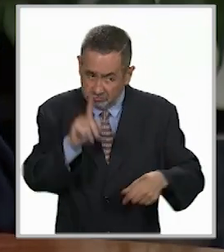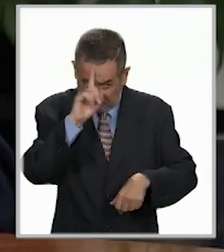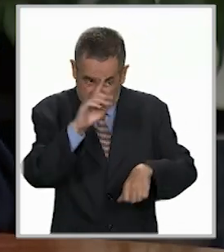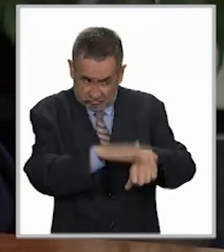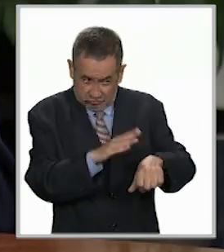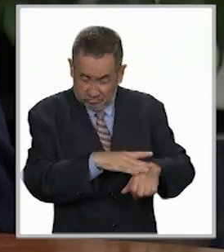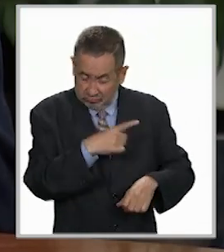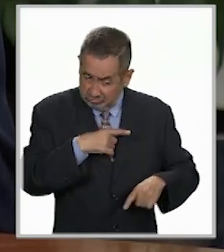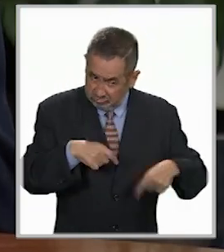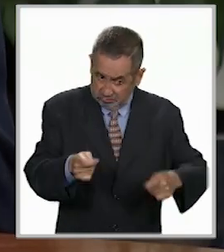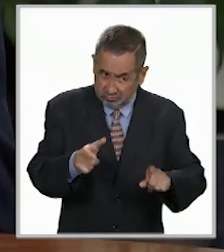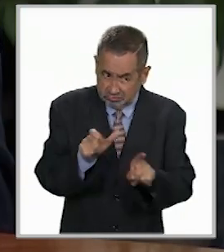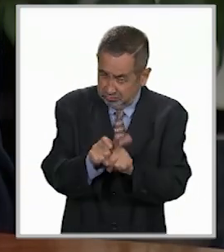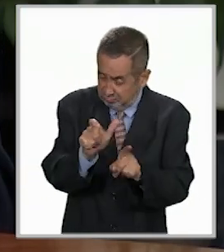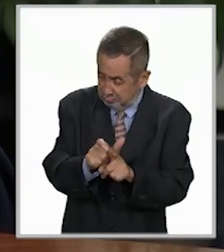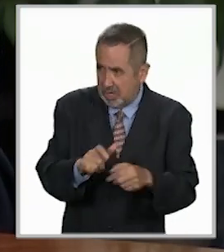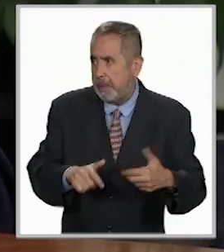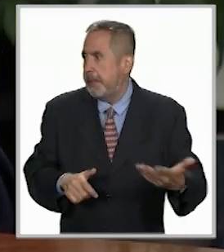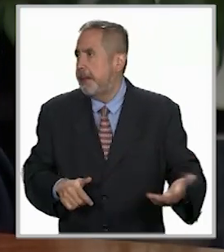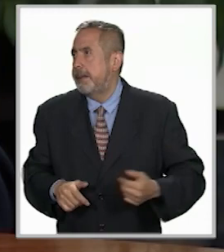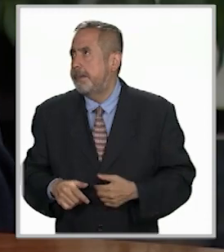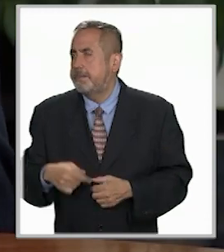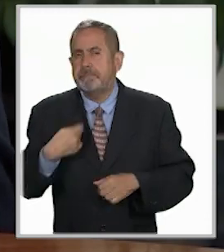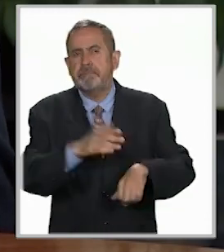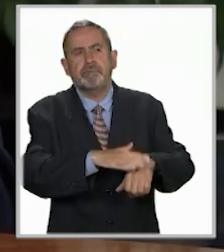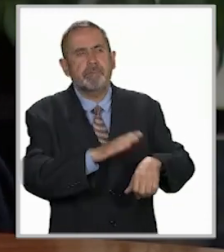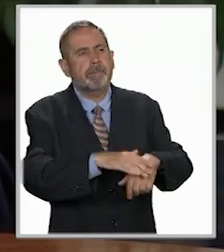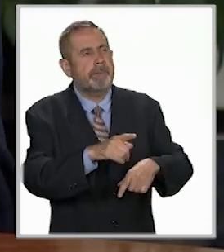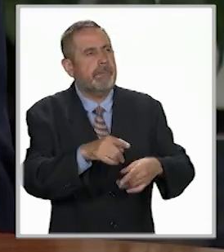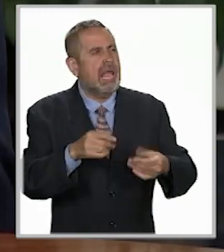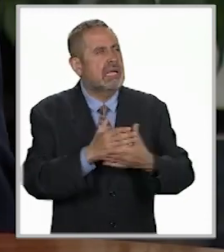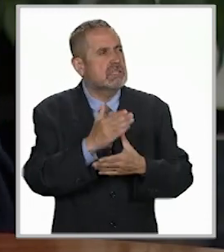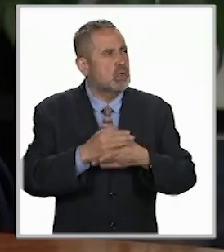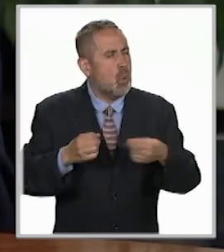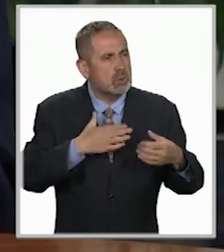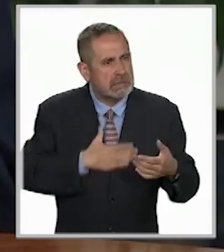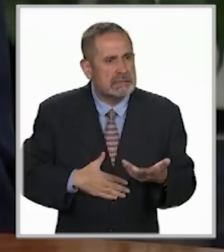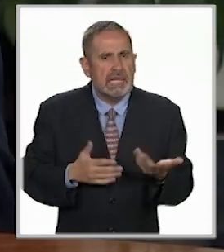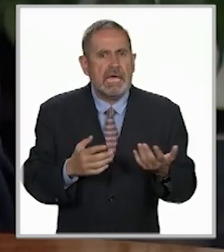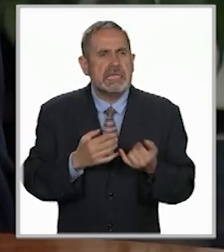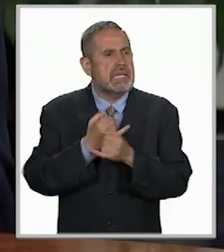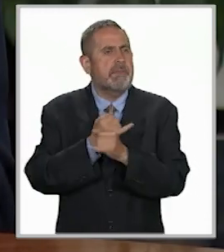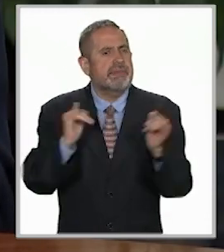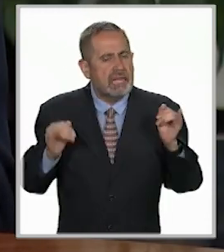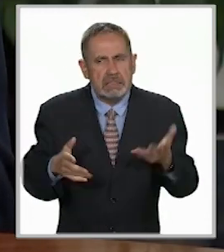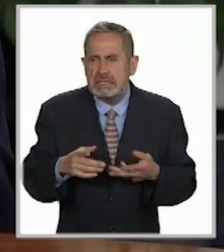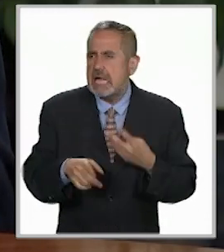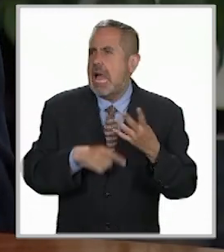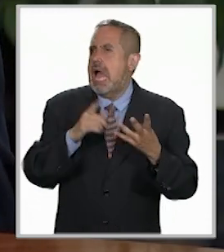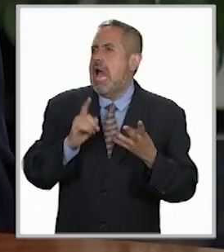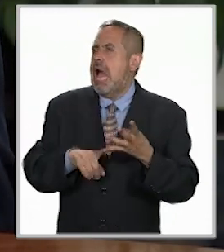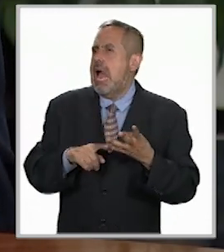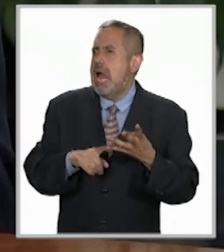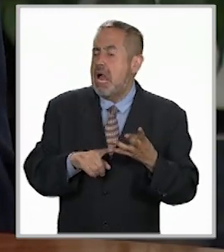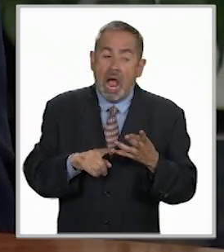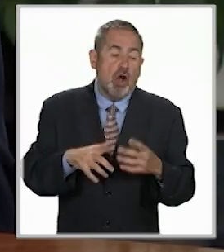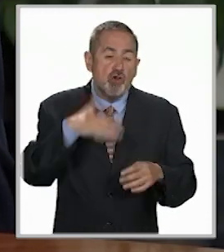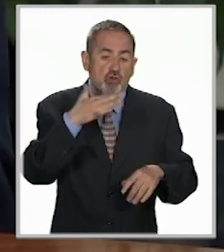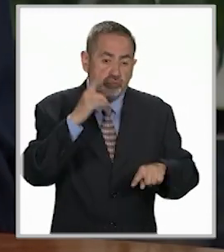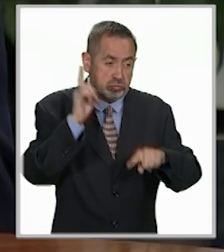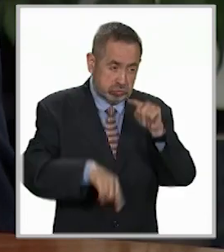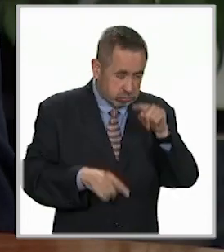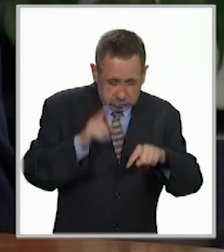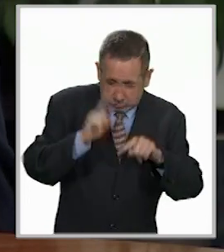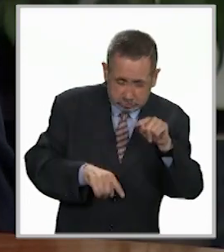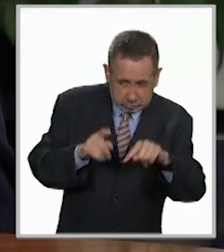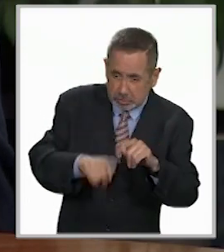derechos humanos. Para mejorar, bueno, ya dije, acceso a la justicia, independencia judicial,